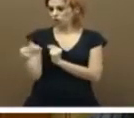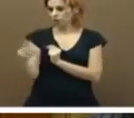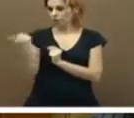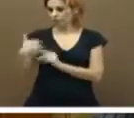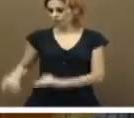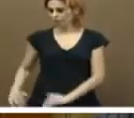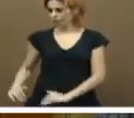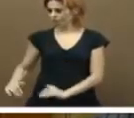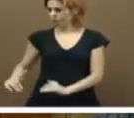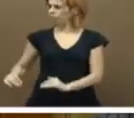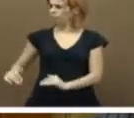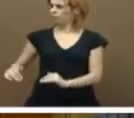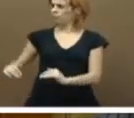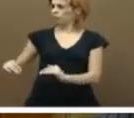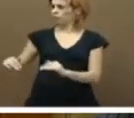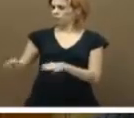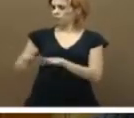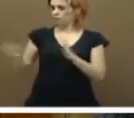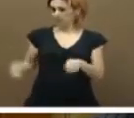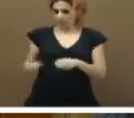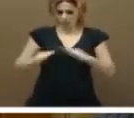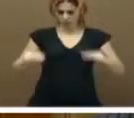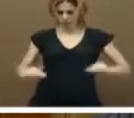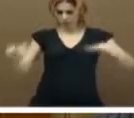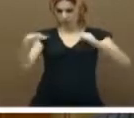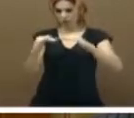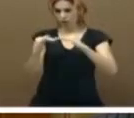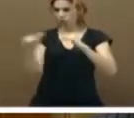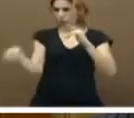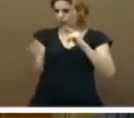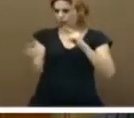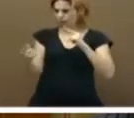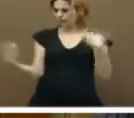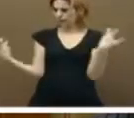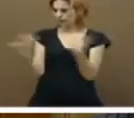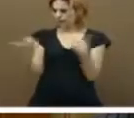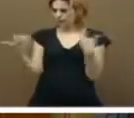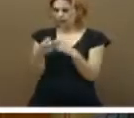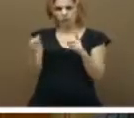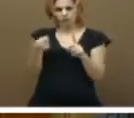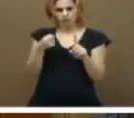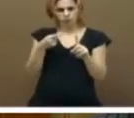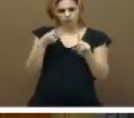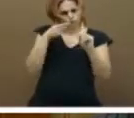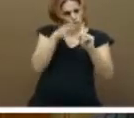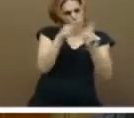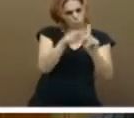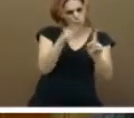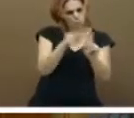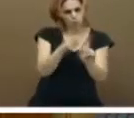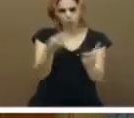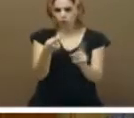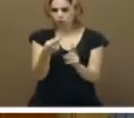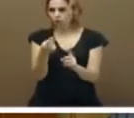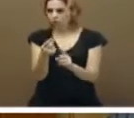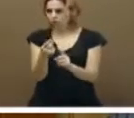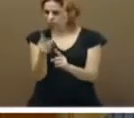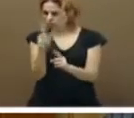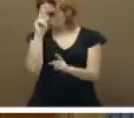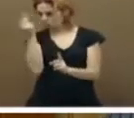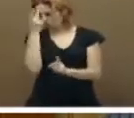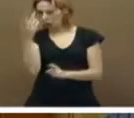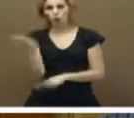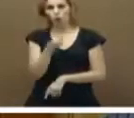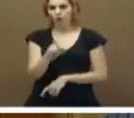escuela juntos desde pequeñitos, pupitre junto a pupitre, luego tengan comportamientos violentos y acosadores, algo que no es realmente entendible, ¿no? Pero no le